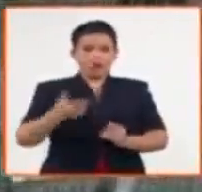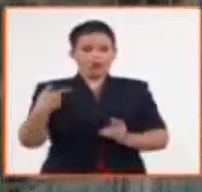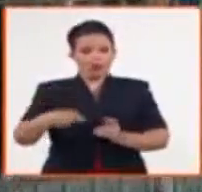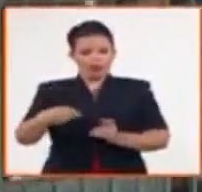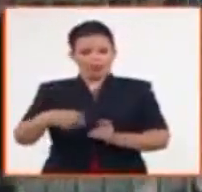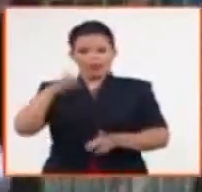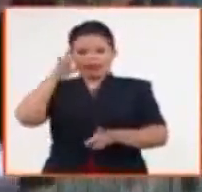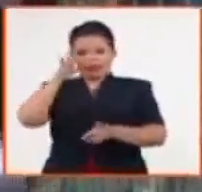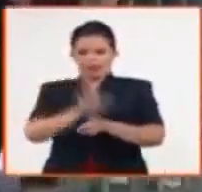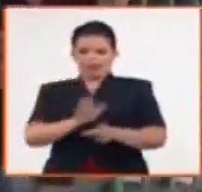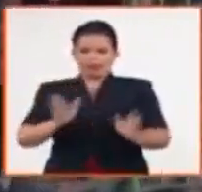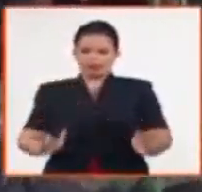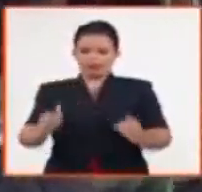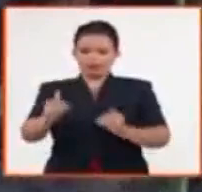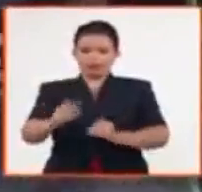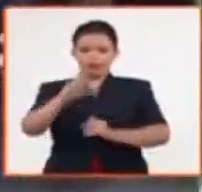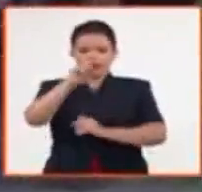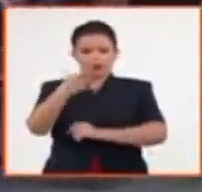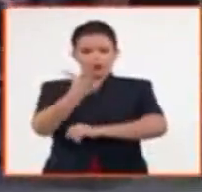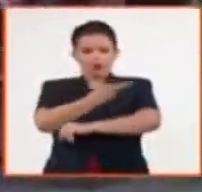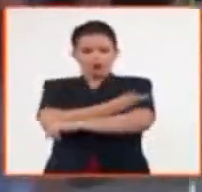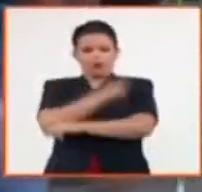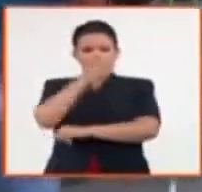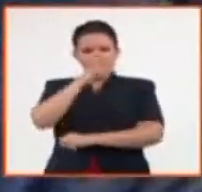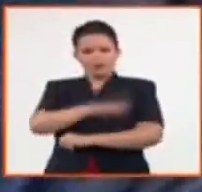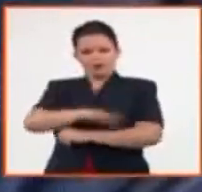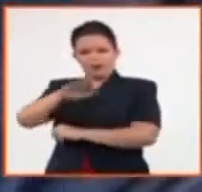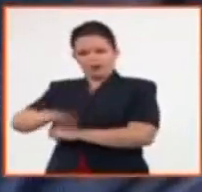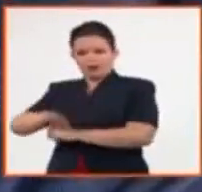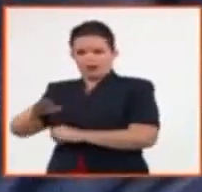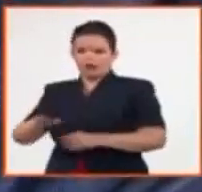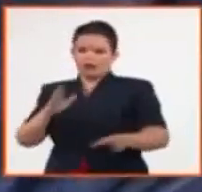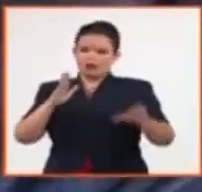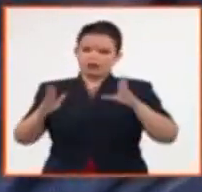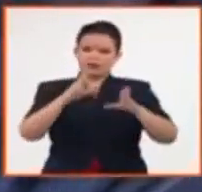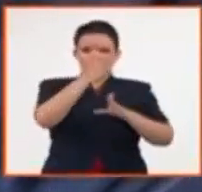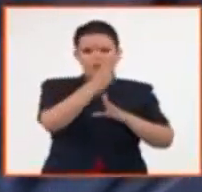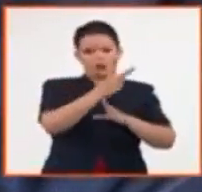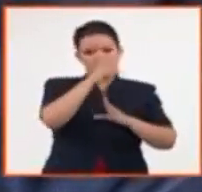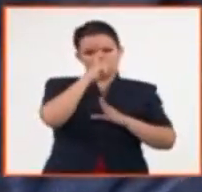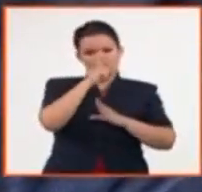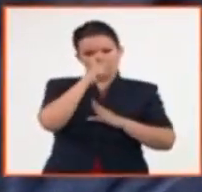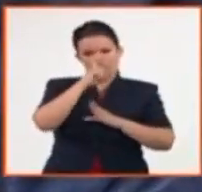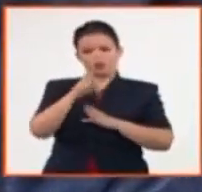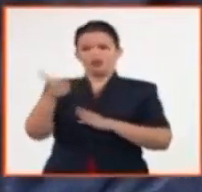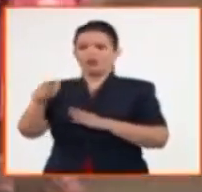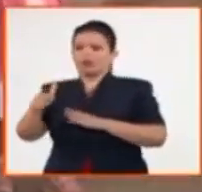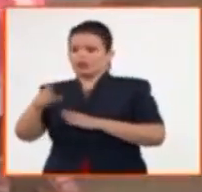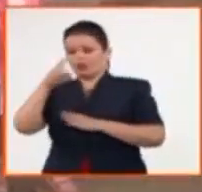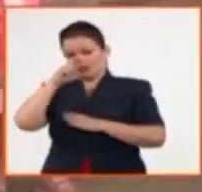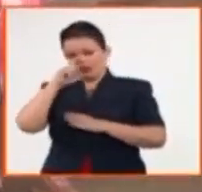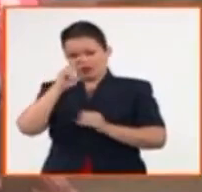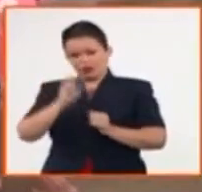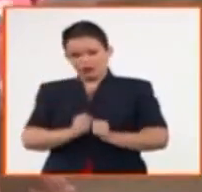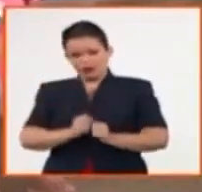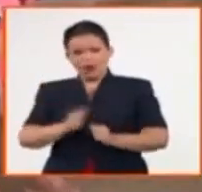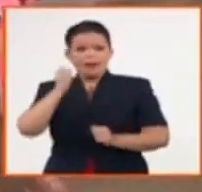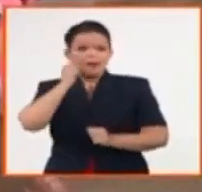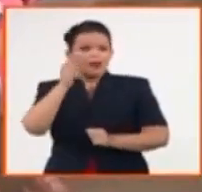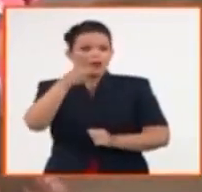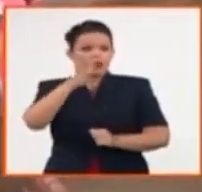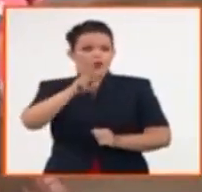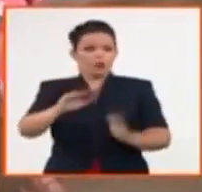2 y 10 años, también con Soberana 02 y Soberana Plus. Por ahora, más de 12.000 espirituanos convalecientes de